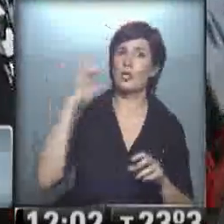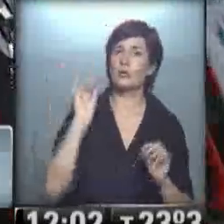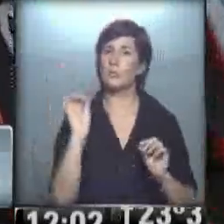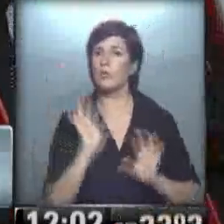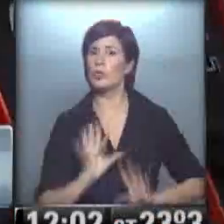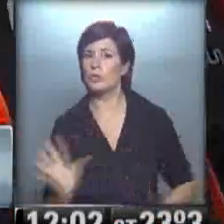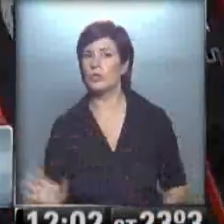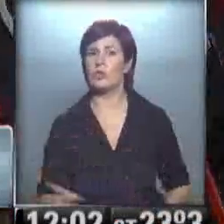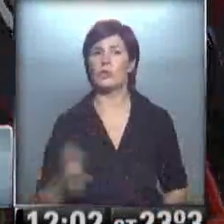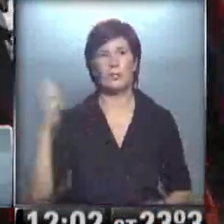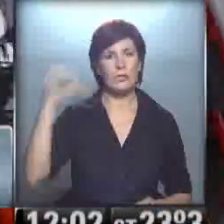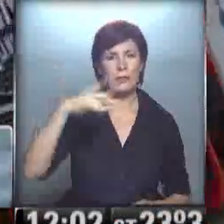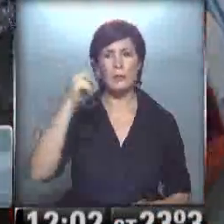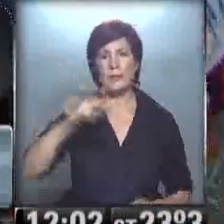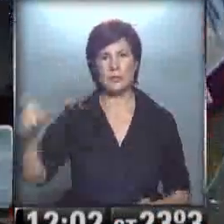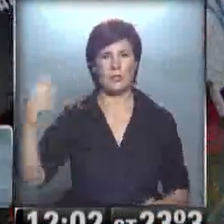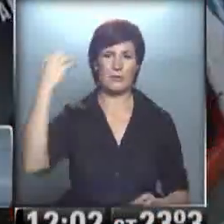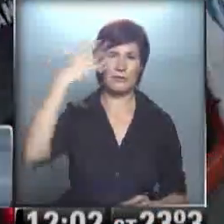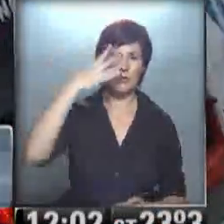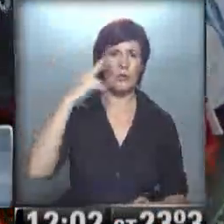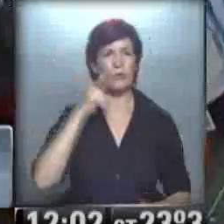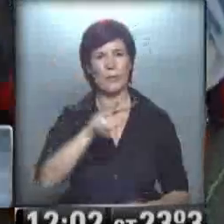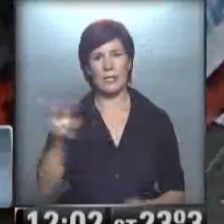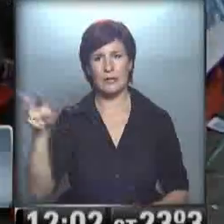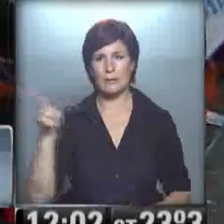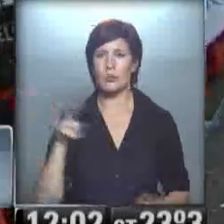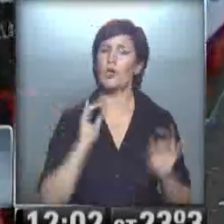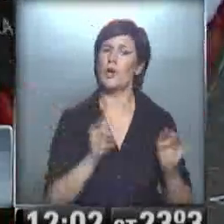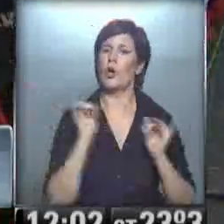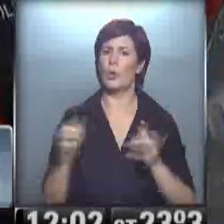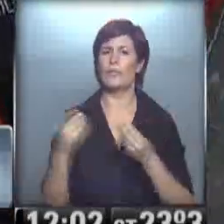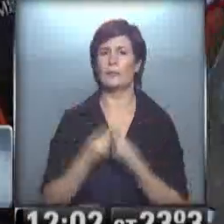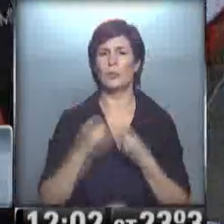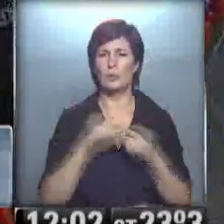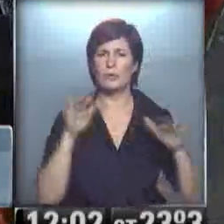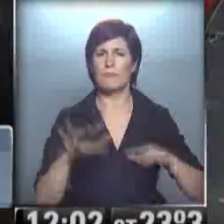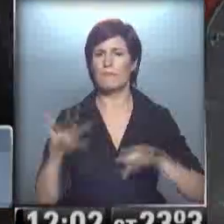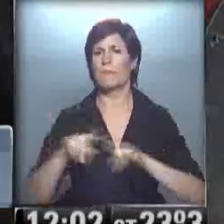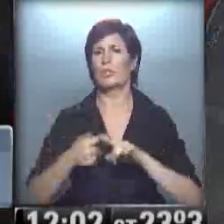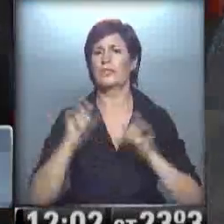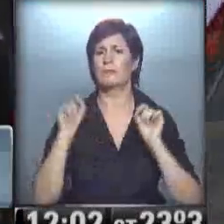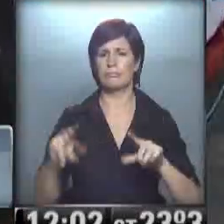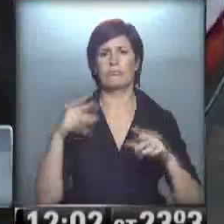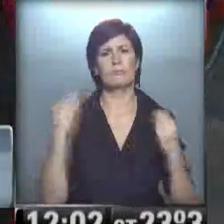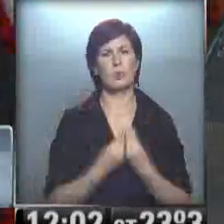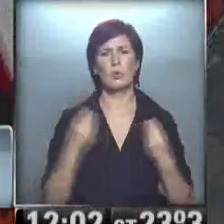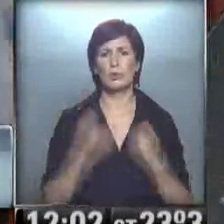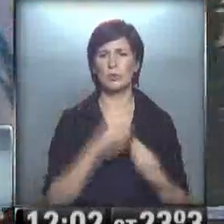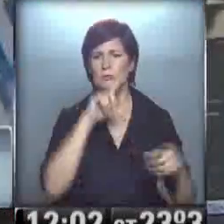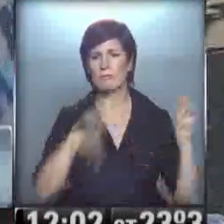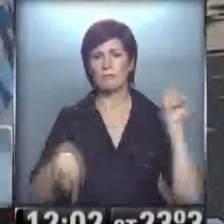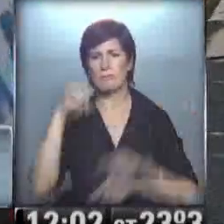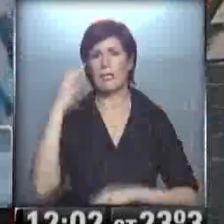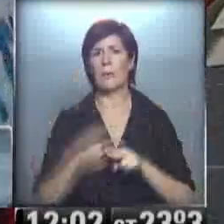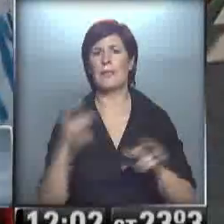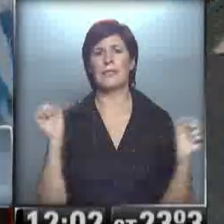reflejo sobre la gente que estamos mostrando. Allí, como siempre, juventud, mucha militancia y mucha gente que se acerca a la Plaza de Mayo,